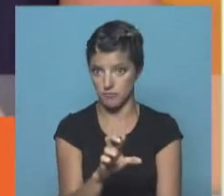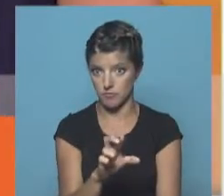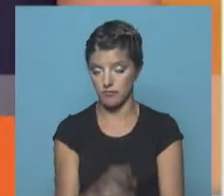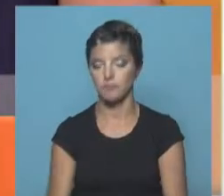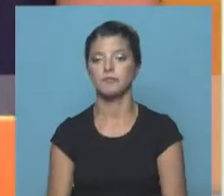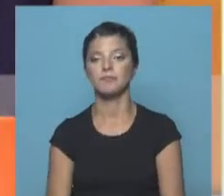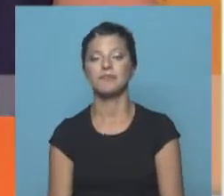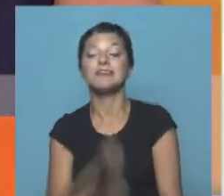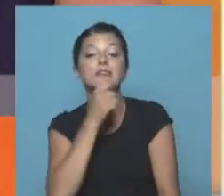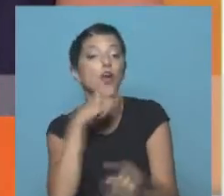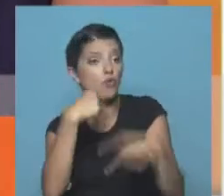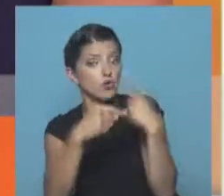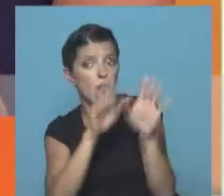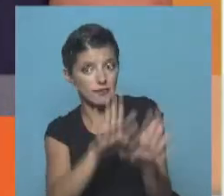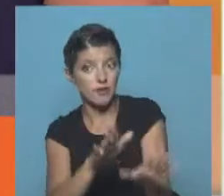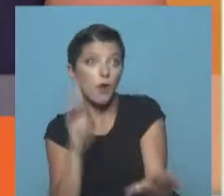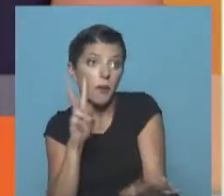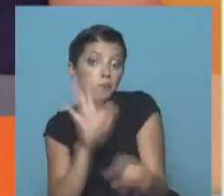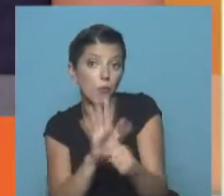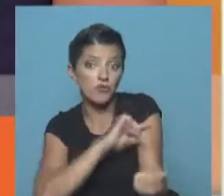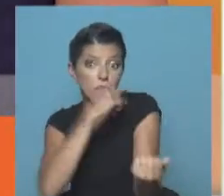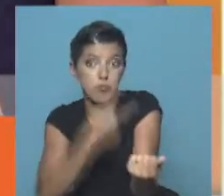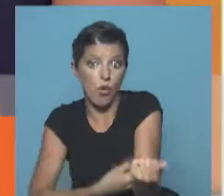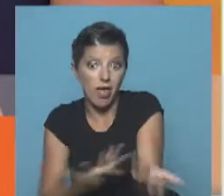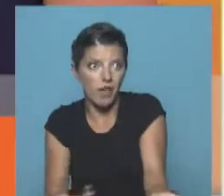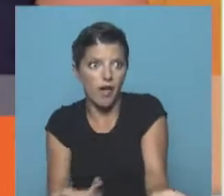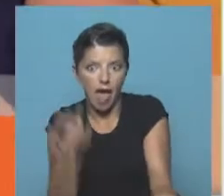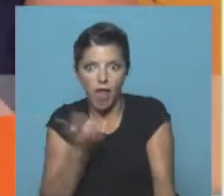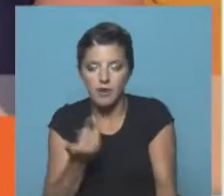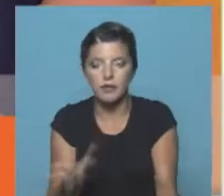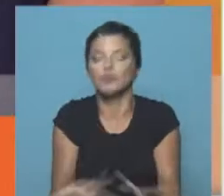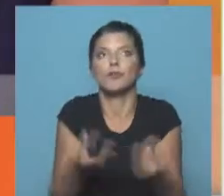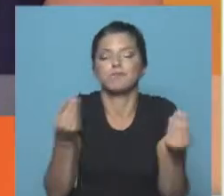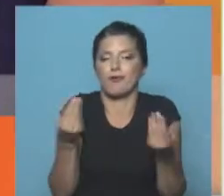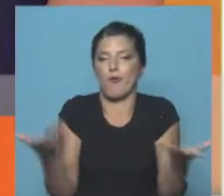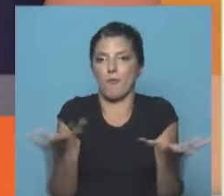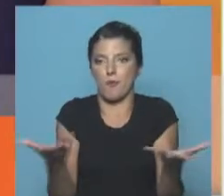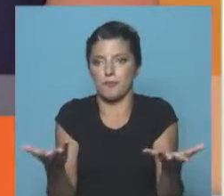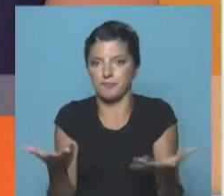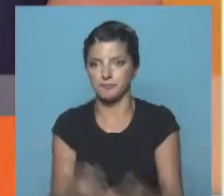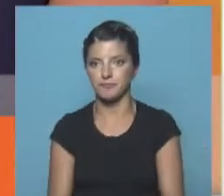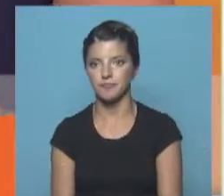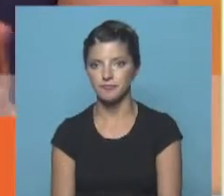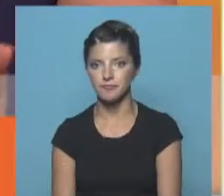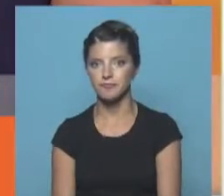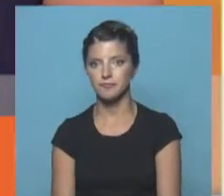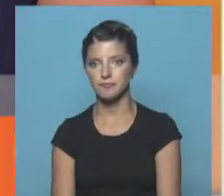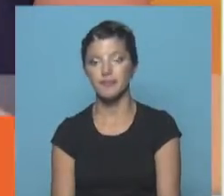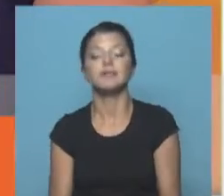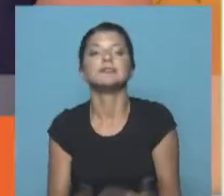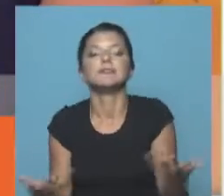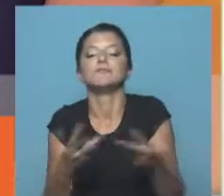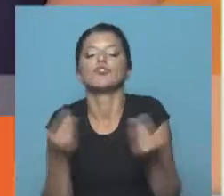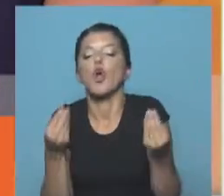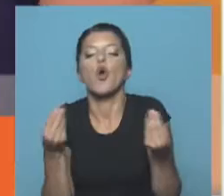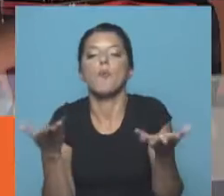lo ven como un hombre con mucho músculo. Entonces, ¿cómo vamos a hacer? O sea, muscularity es la palabra. Entonces,